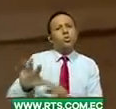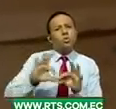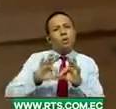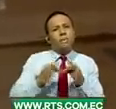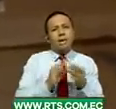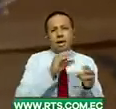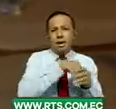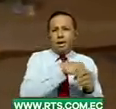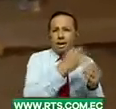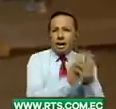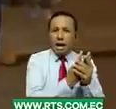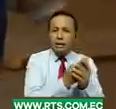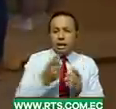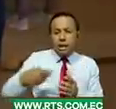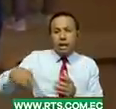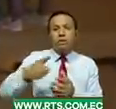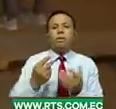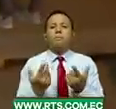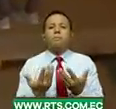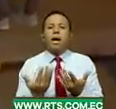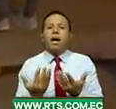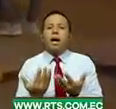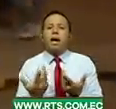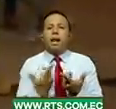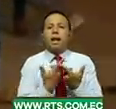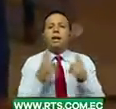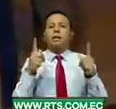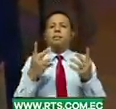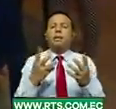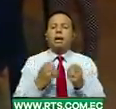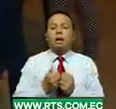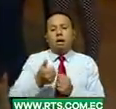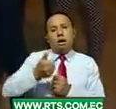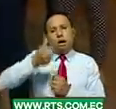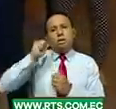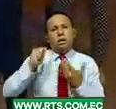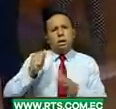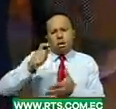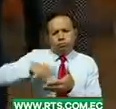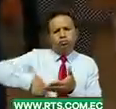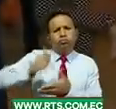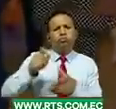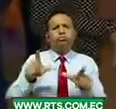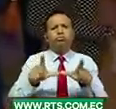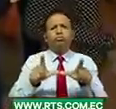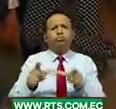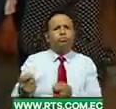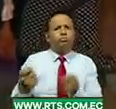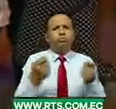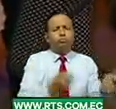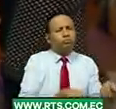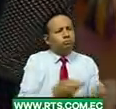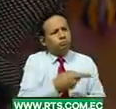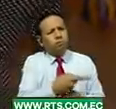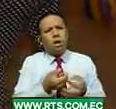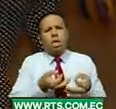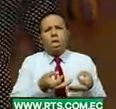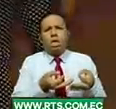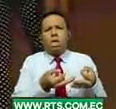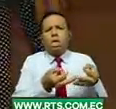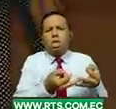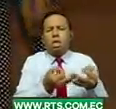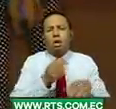de excarcelación. Algunas han sido firmadas el día de ayer, pero por los incidentes que han ocurrido, ya de trascendencia